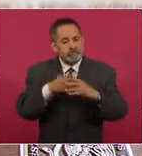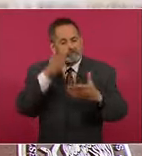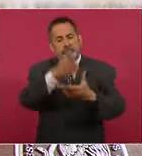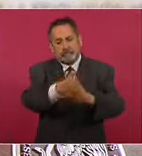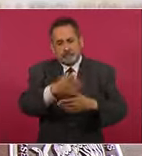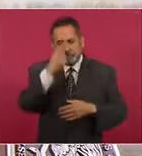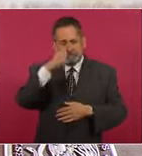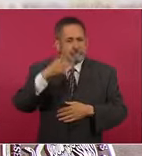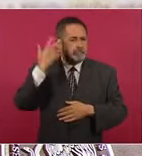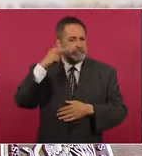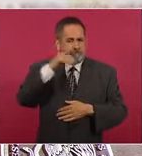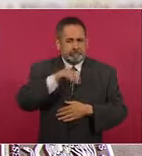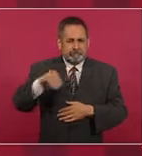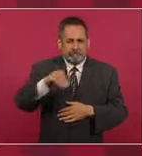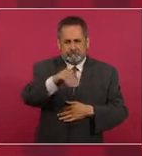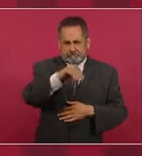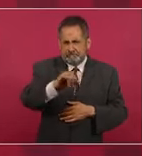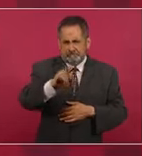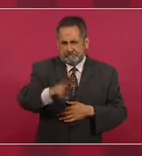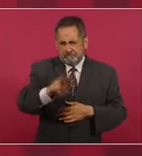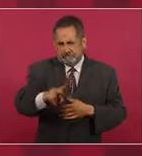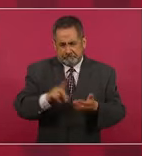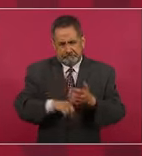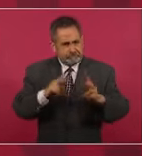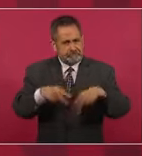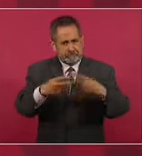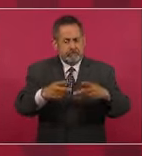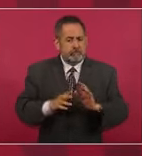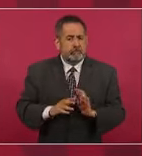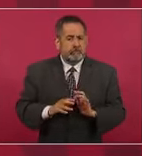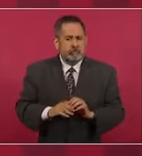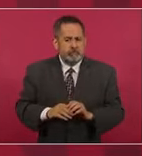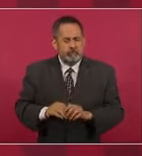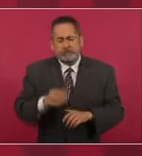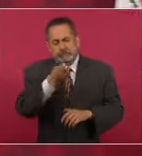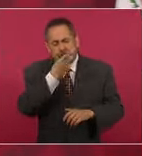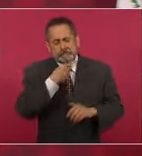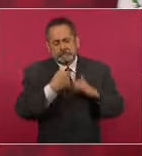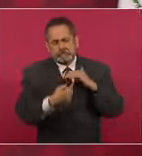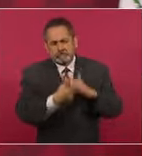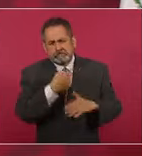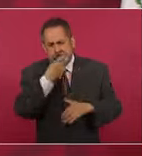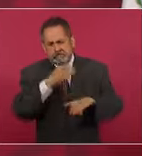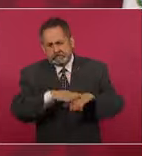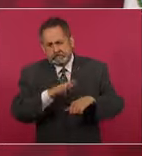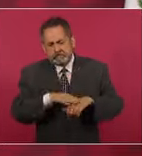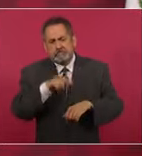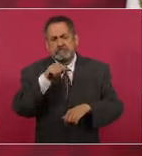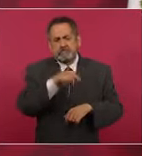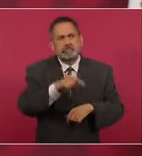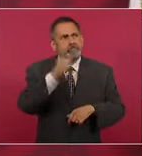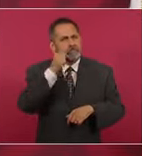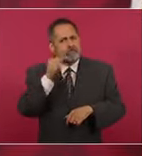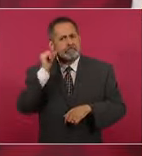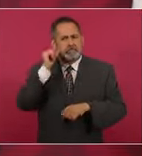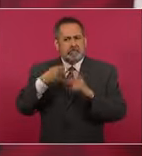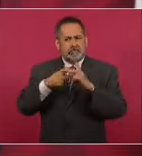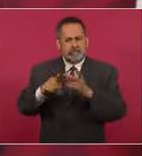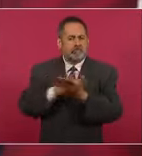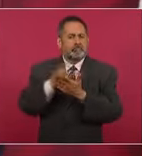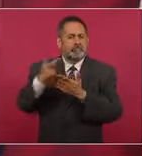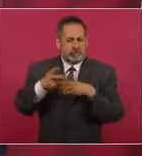ir a una gira, en efecto, por allá. Y sí me enteré de que se inició ayer el programa